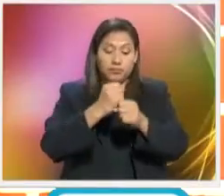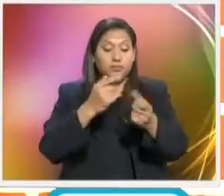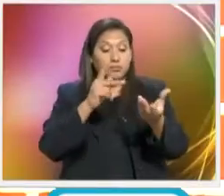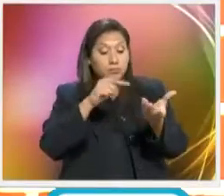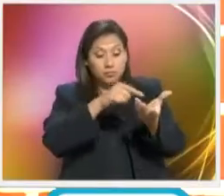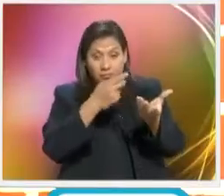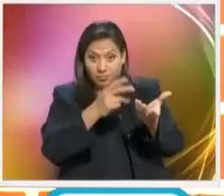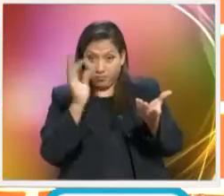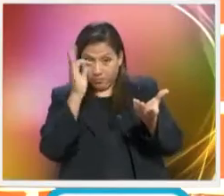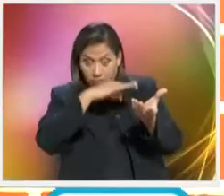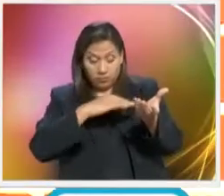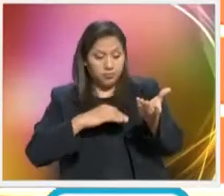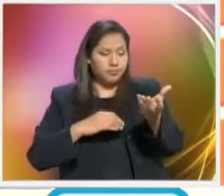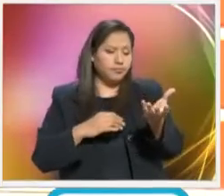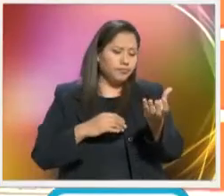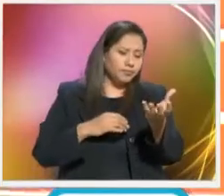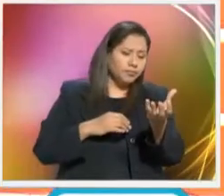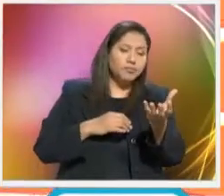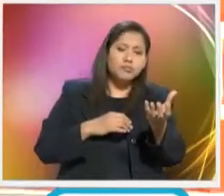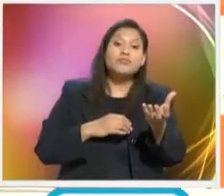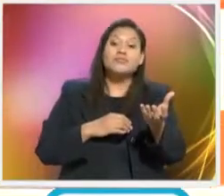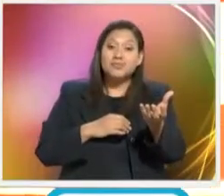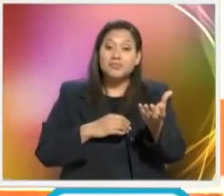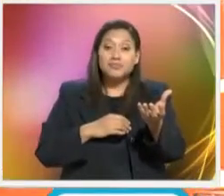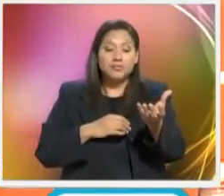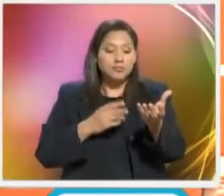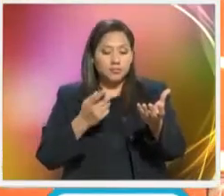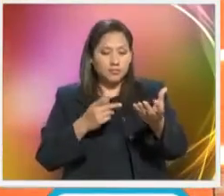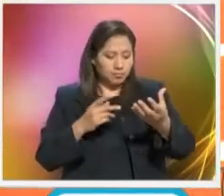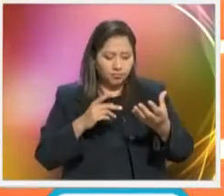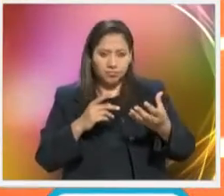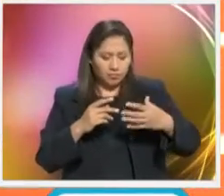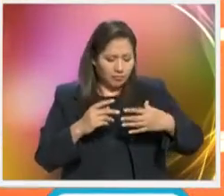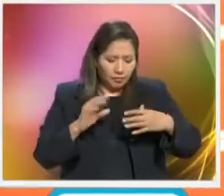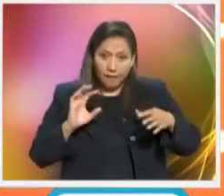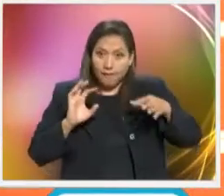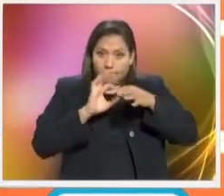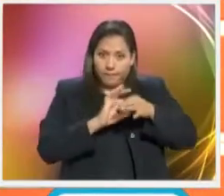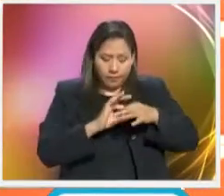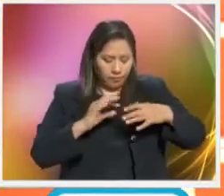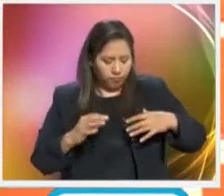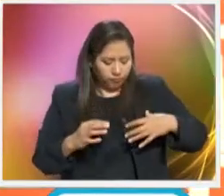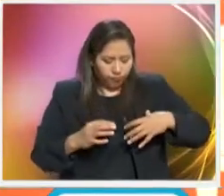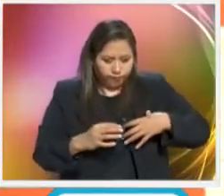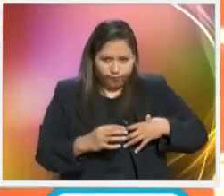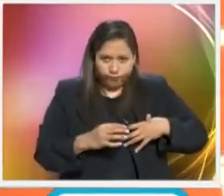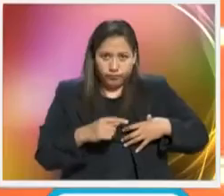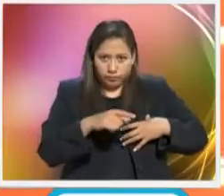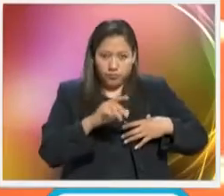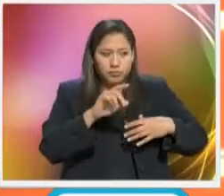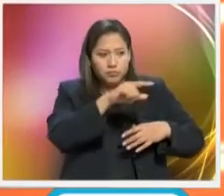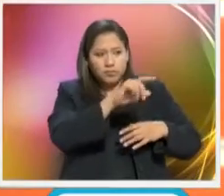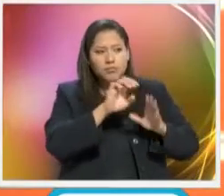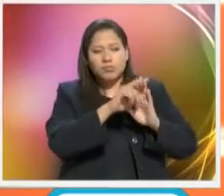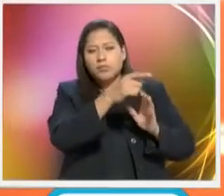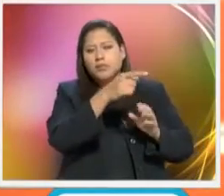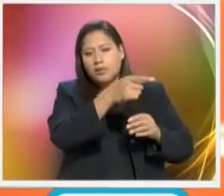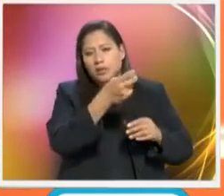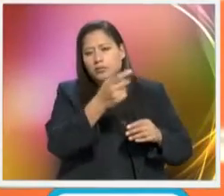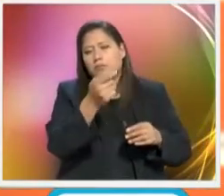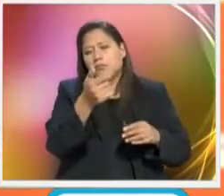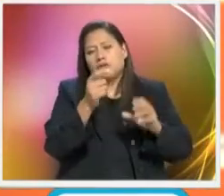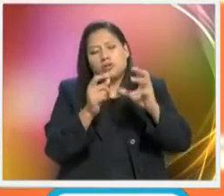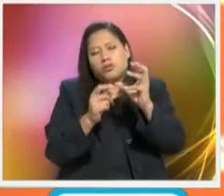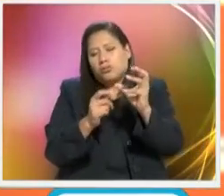estos implantes tiene que ser el tamaño adecuado. Generalmente en estos casos son implantes pequeños,